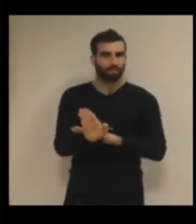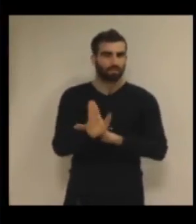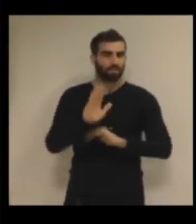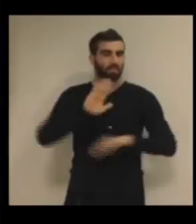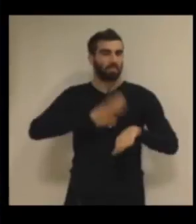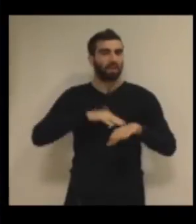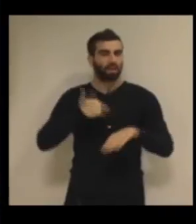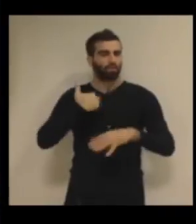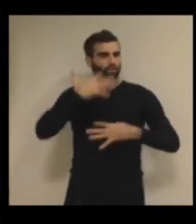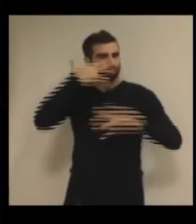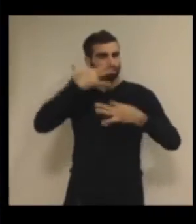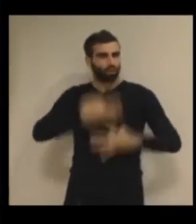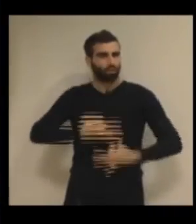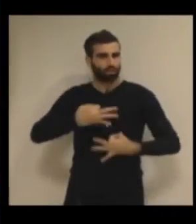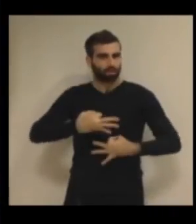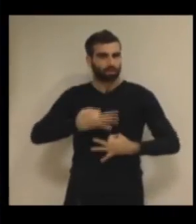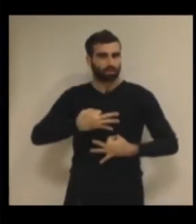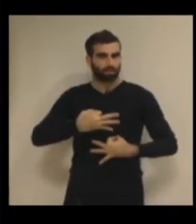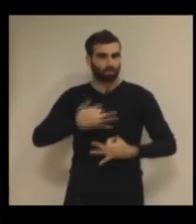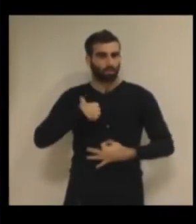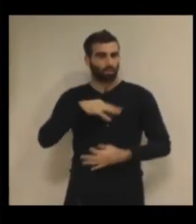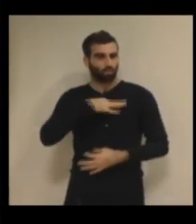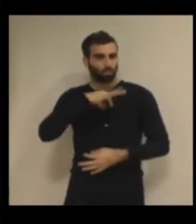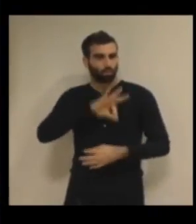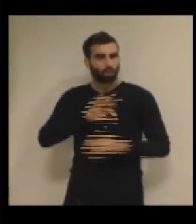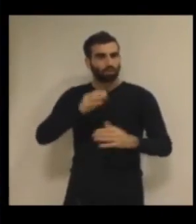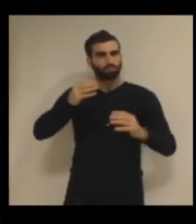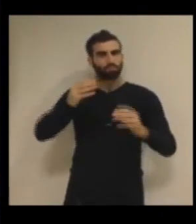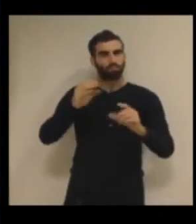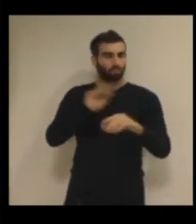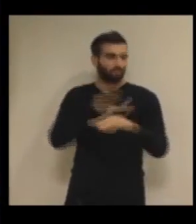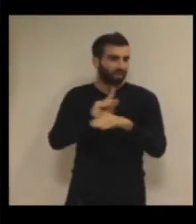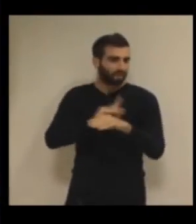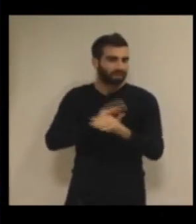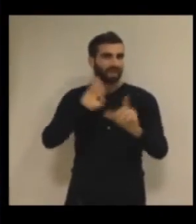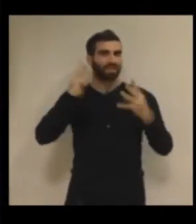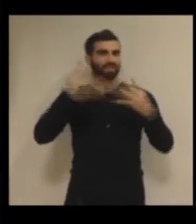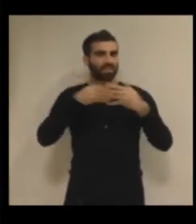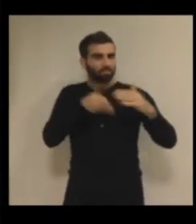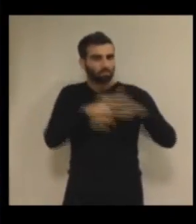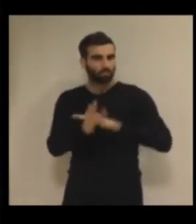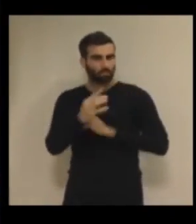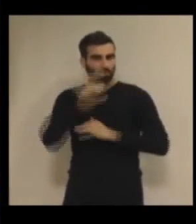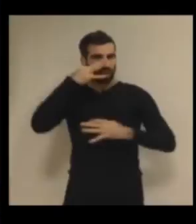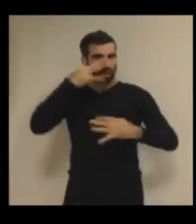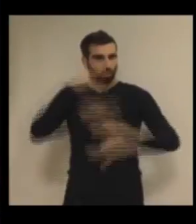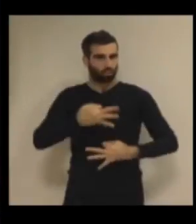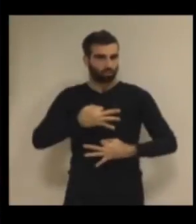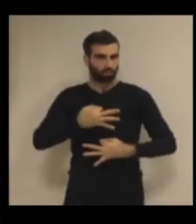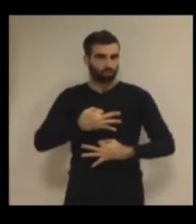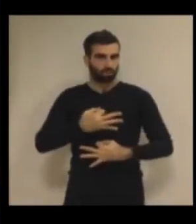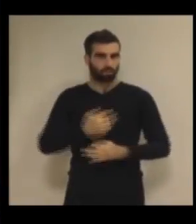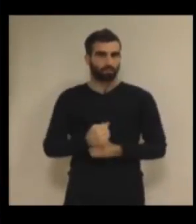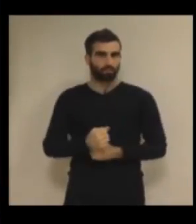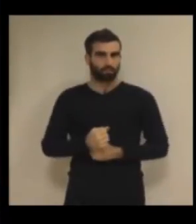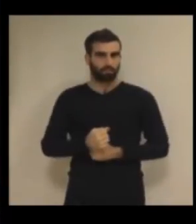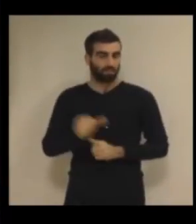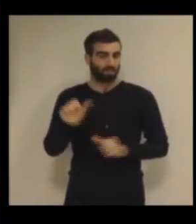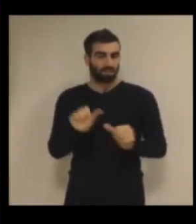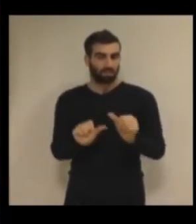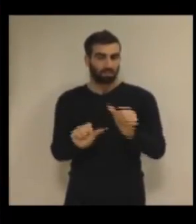mi seguridad, mi identificación, mi identidad digital de una forma accesible y segura mientras yo la estoy usando. Entonces, a partir de